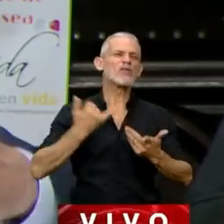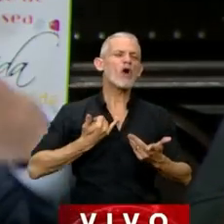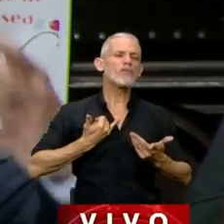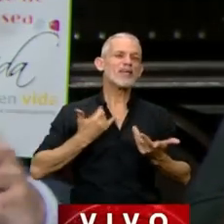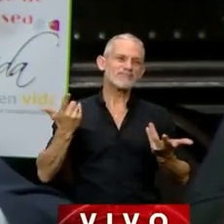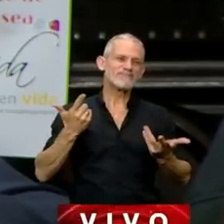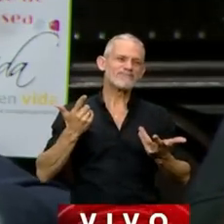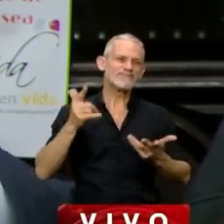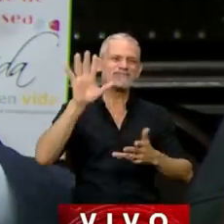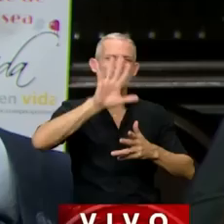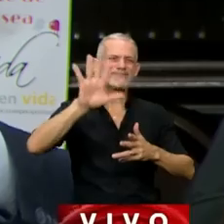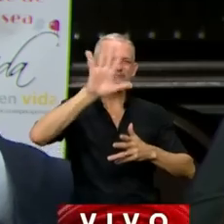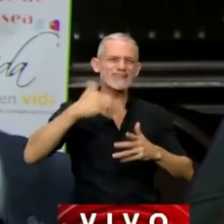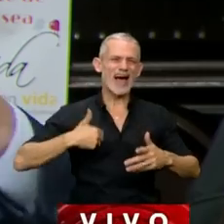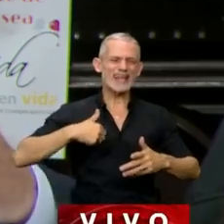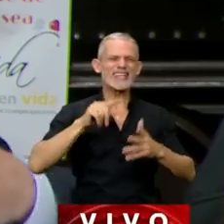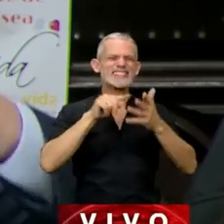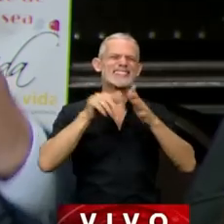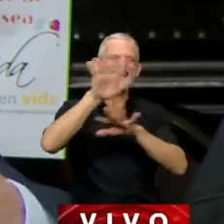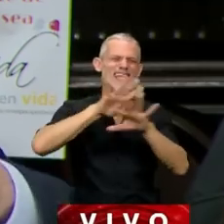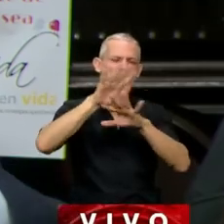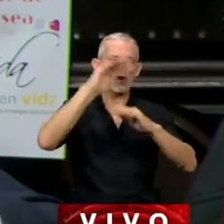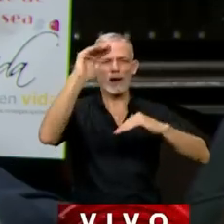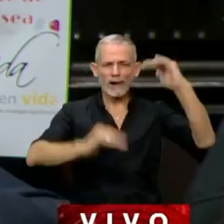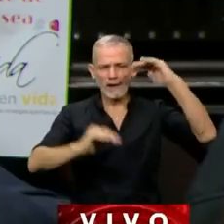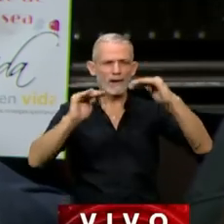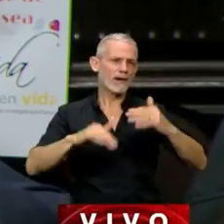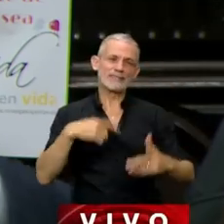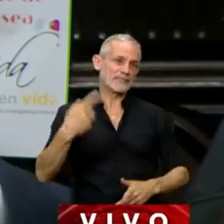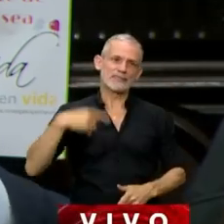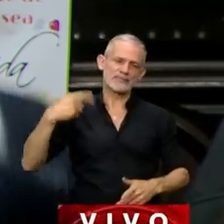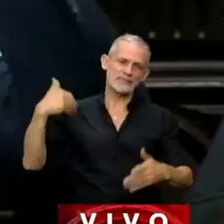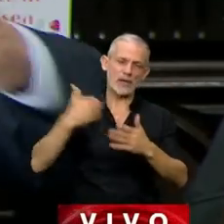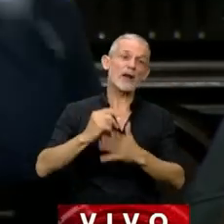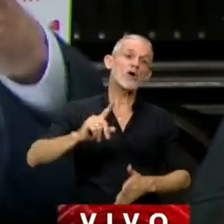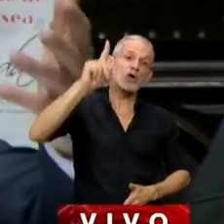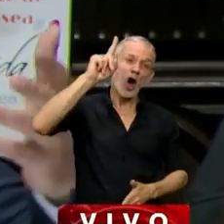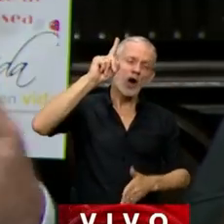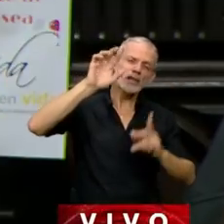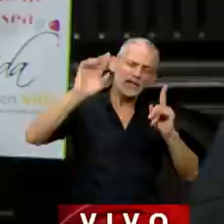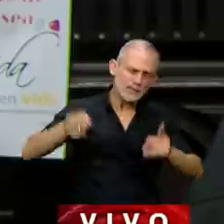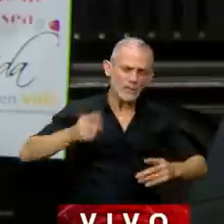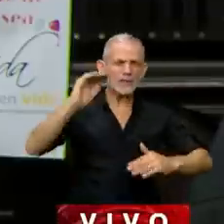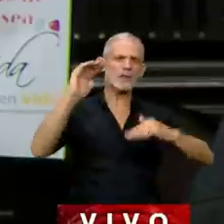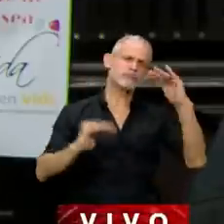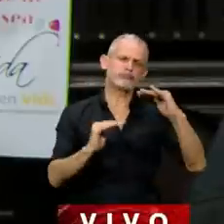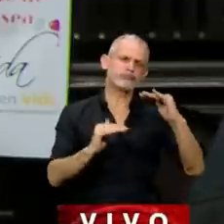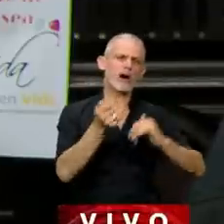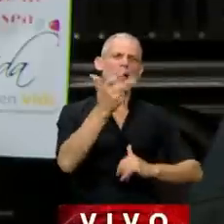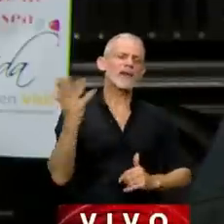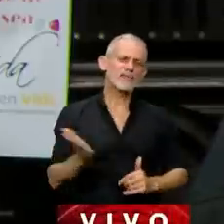en el centro del país. Y las asimetrías históricas del Norte Grande también se reflejan en la